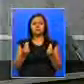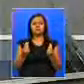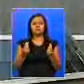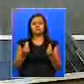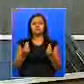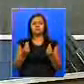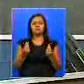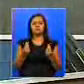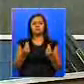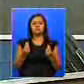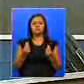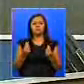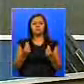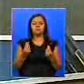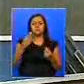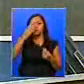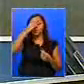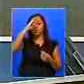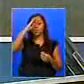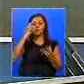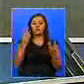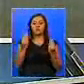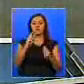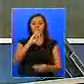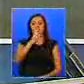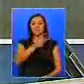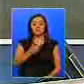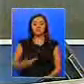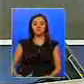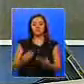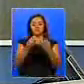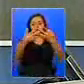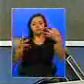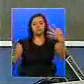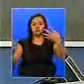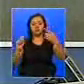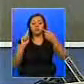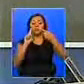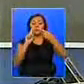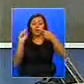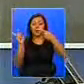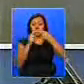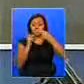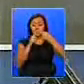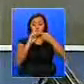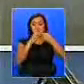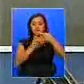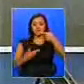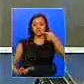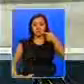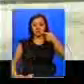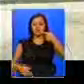Una de ellas, Cuba tiene varios vicepresidentes, tiene un primer vicepresidente de la República y tiene